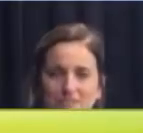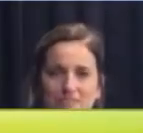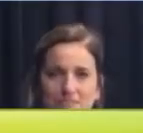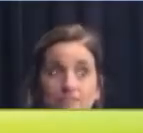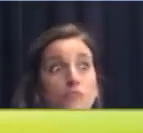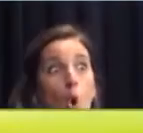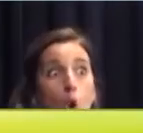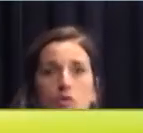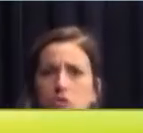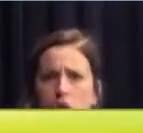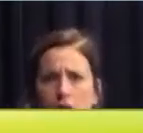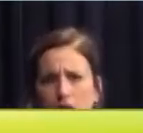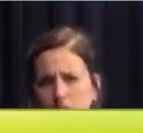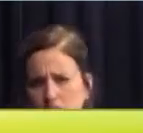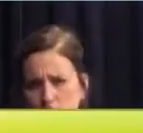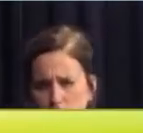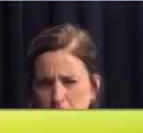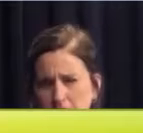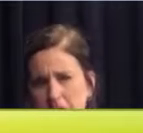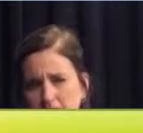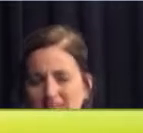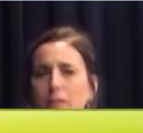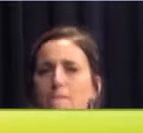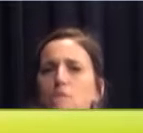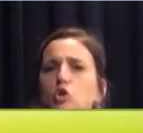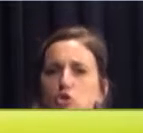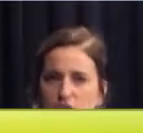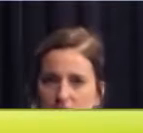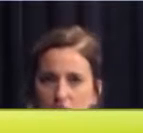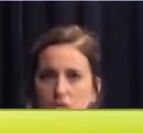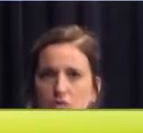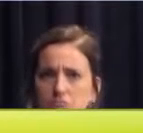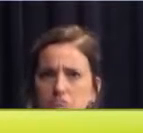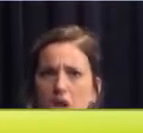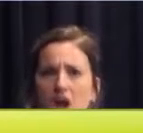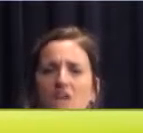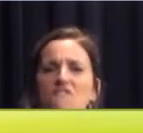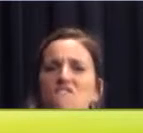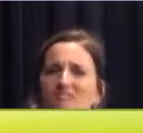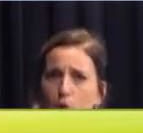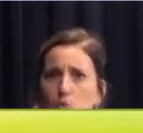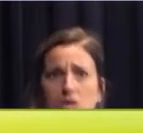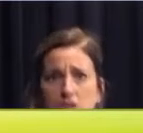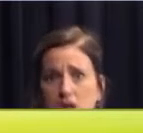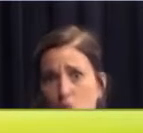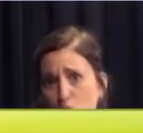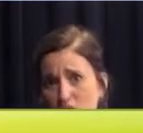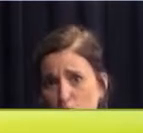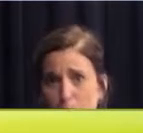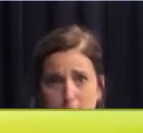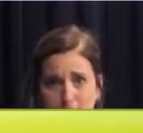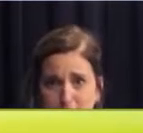hoy tenemos en el entorno de un 76 por ciento de vacunados con una segunda dosis